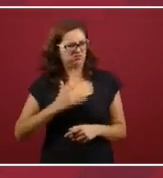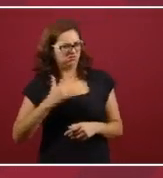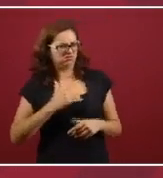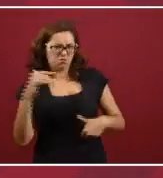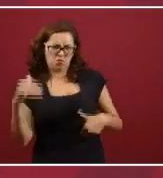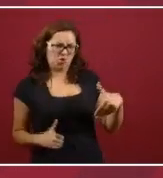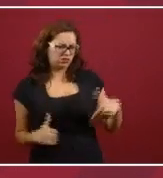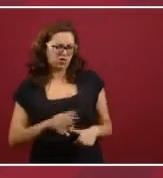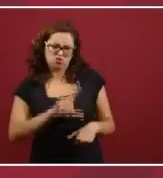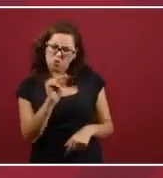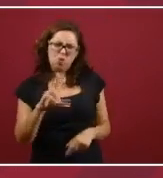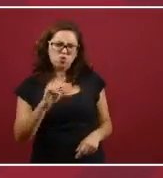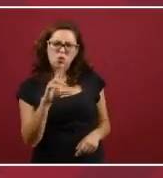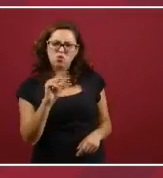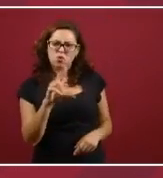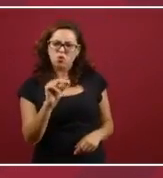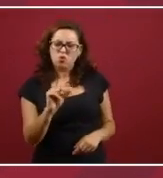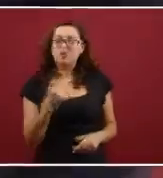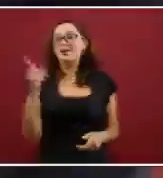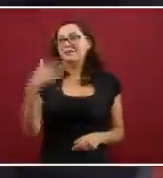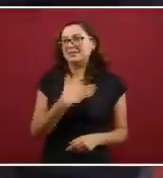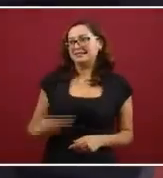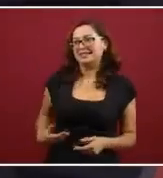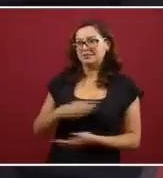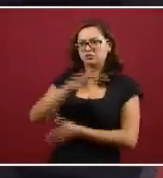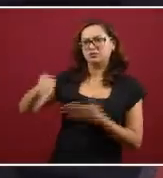bloque fueron y se